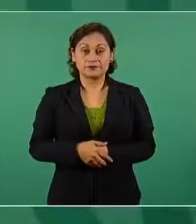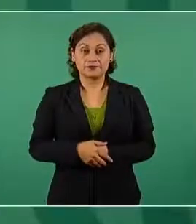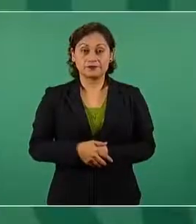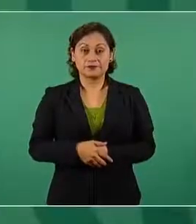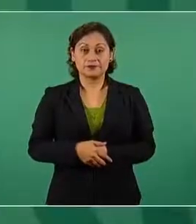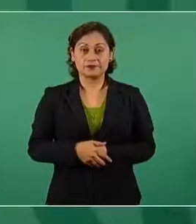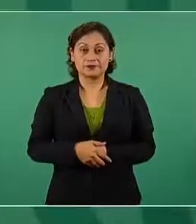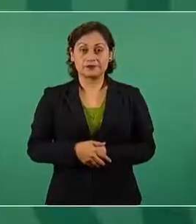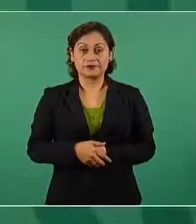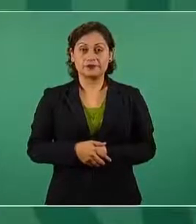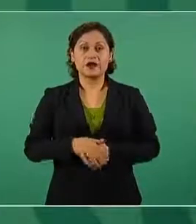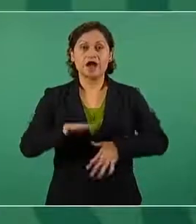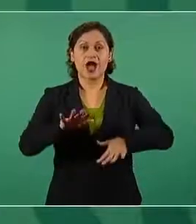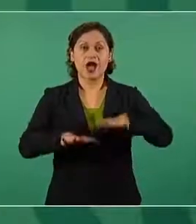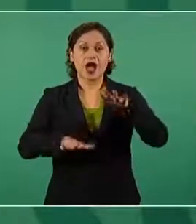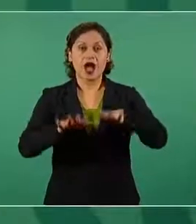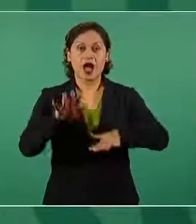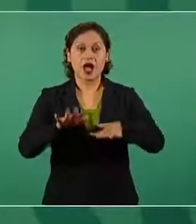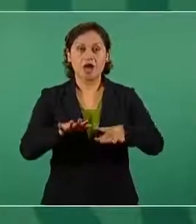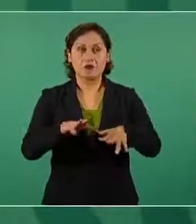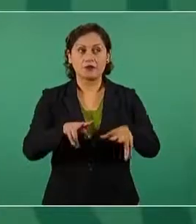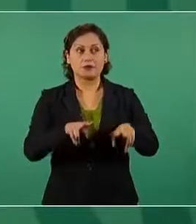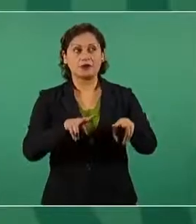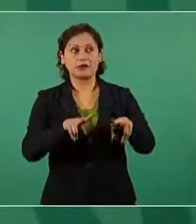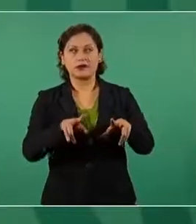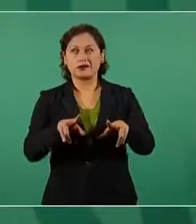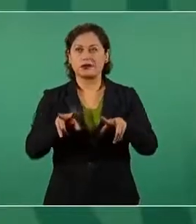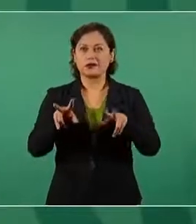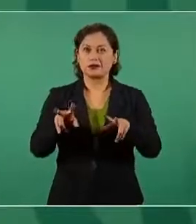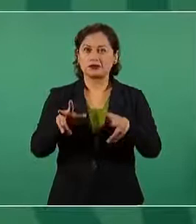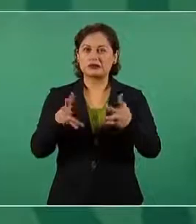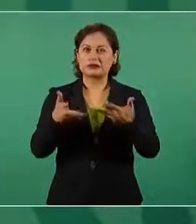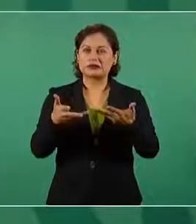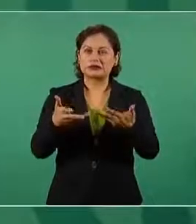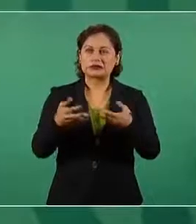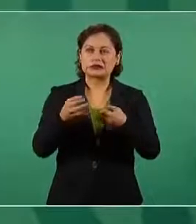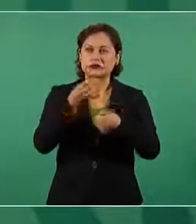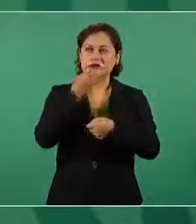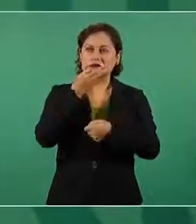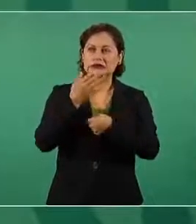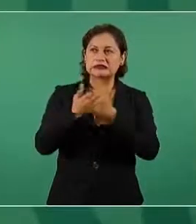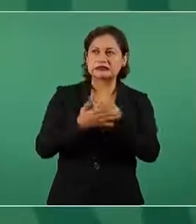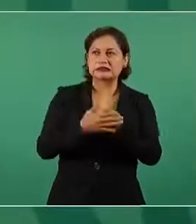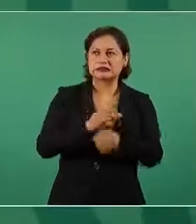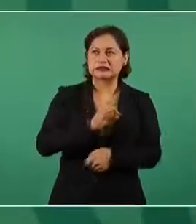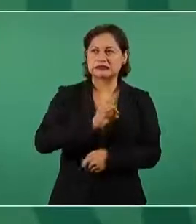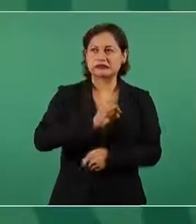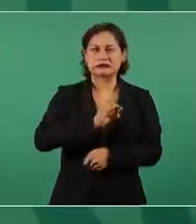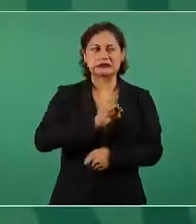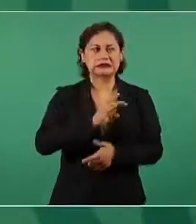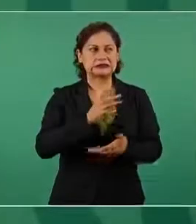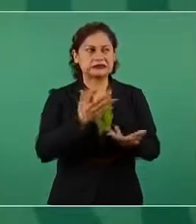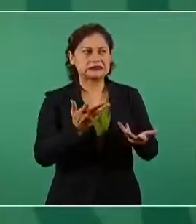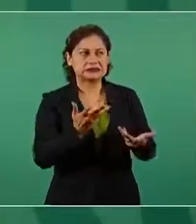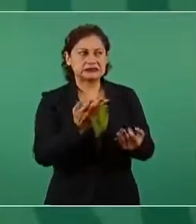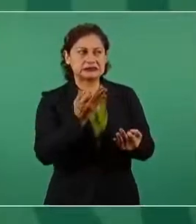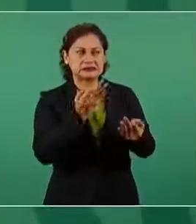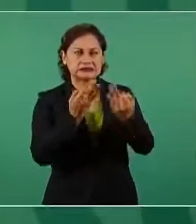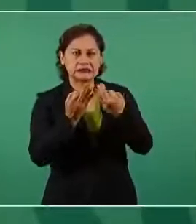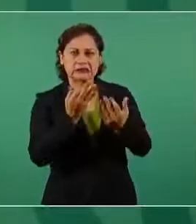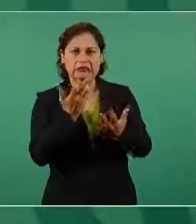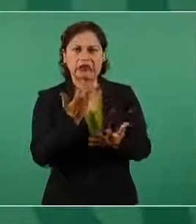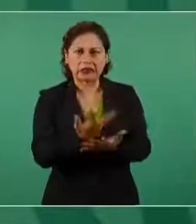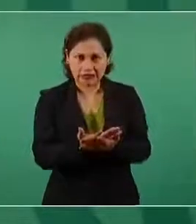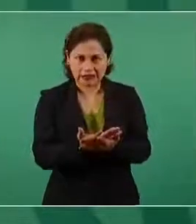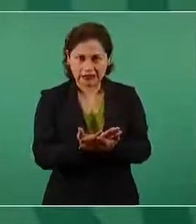engañar, intimidar, asustar por el comunismo. Ahí viene